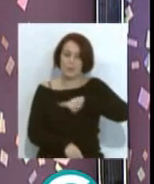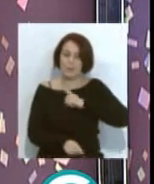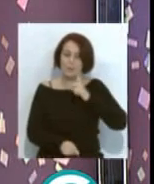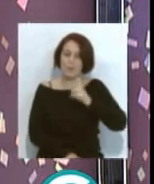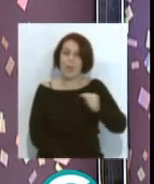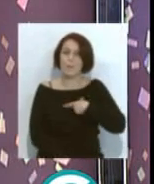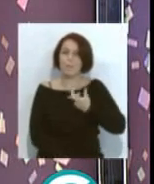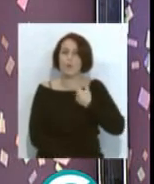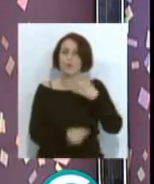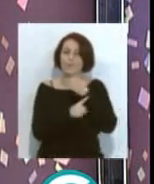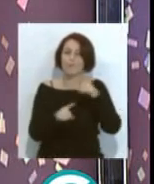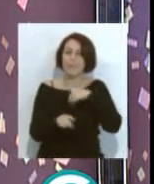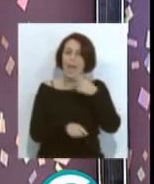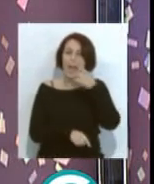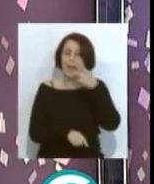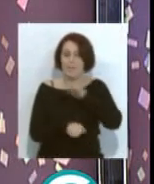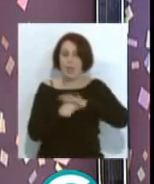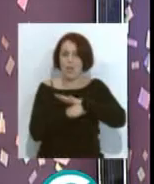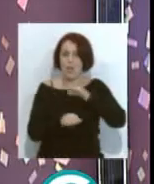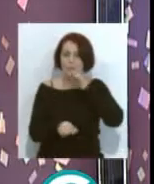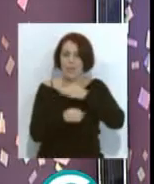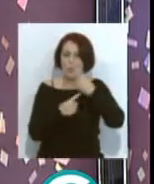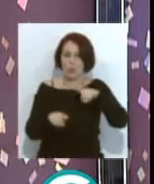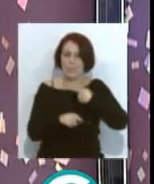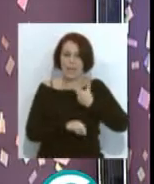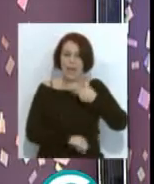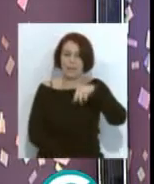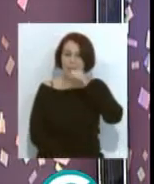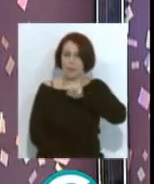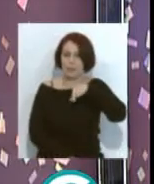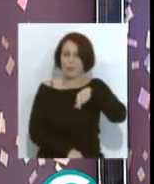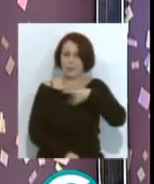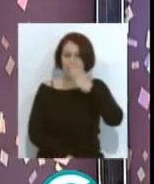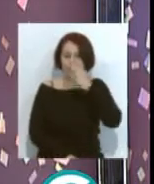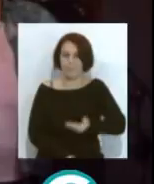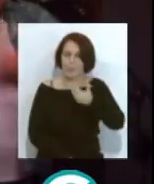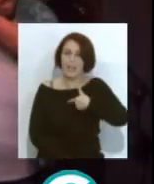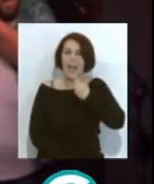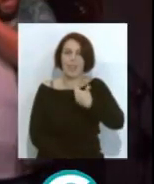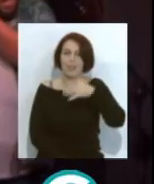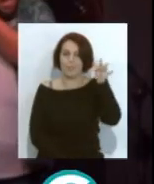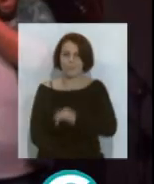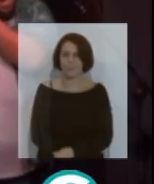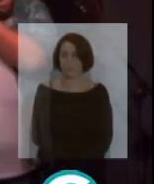con Sones de la Viña, con la música, con la interpretación de estos grandes carnavaleros. Gracias por estar ahí.